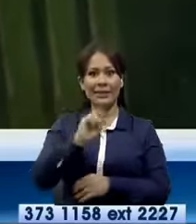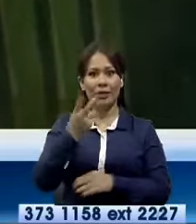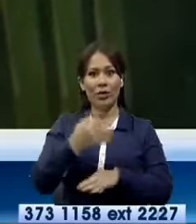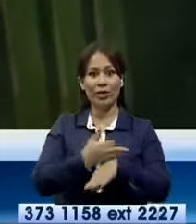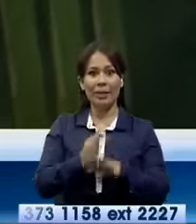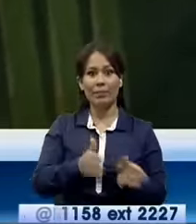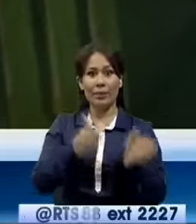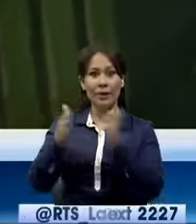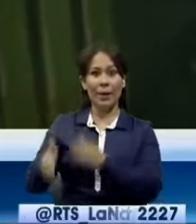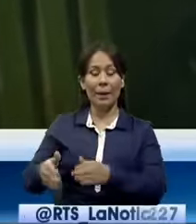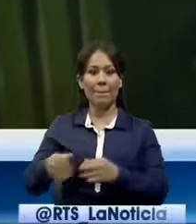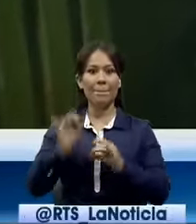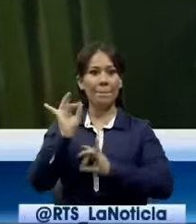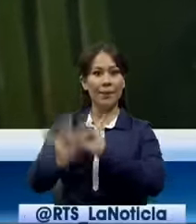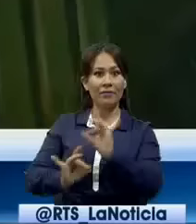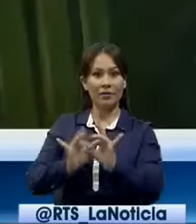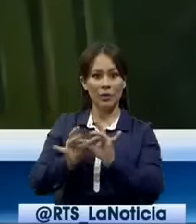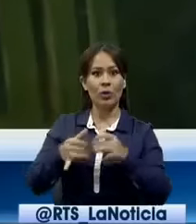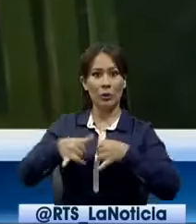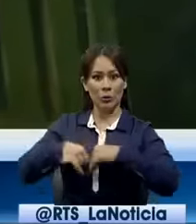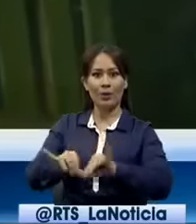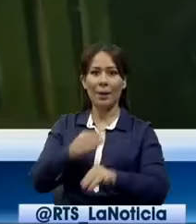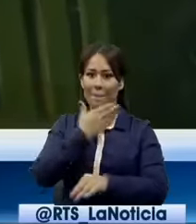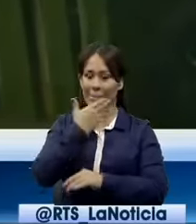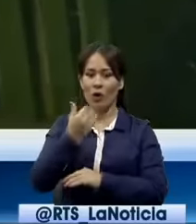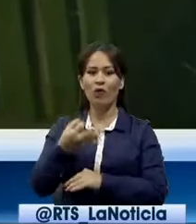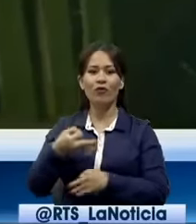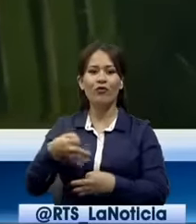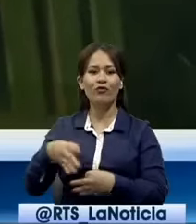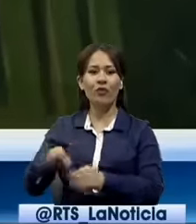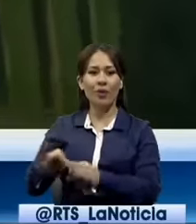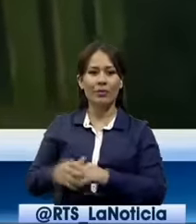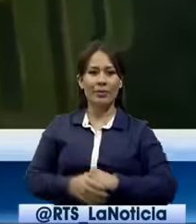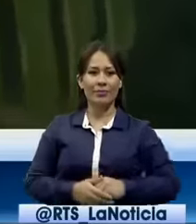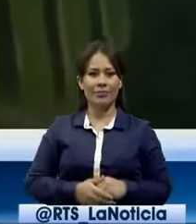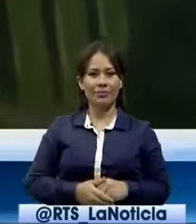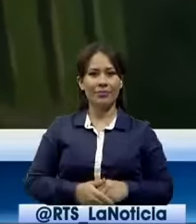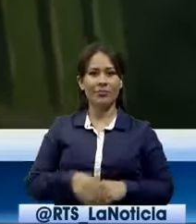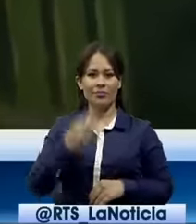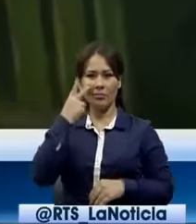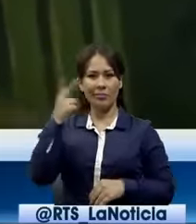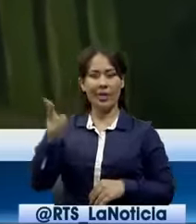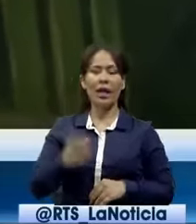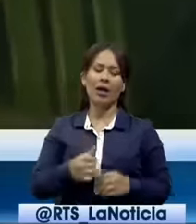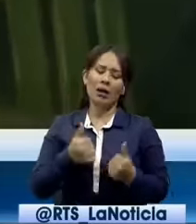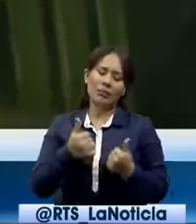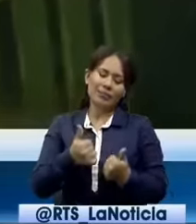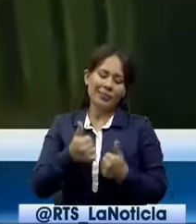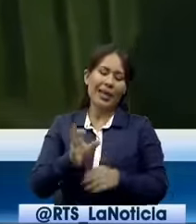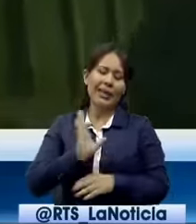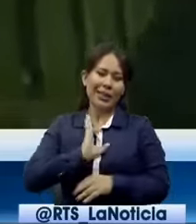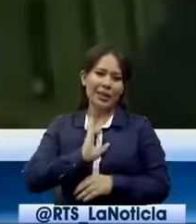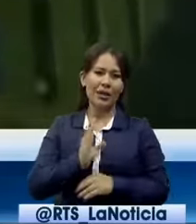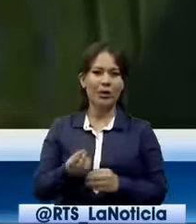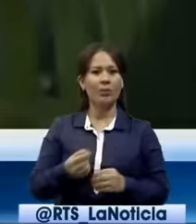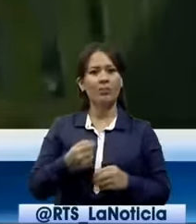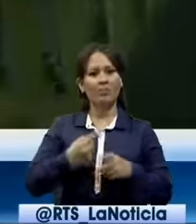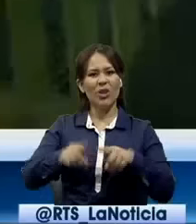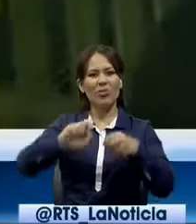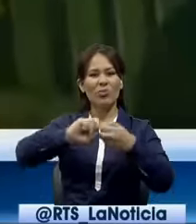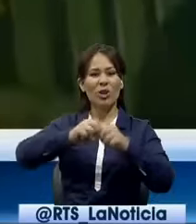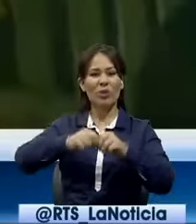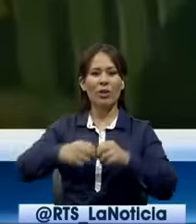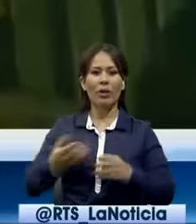sea una perfección y de ahí que continúe de una mejor manera. ¿Qué tal el planteamiento técnico del director técnico? Hasta ahorita se parece bien, pero obviamente la lesión fue